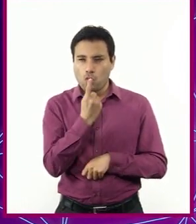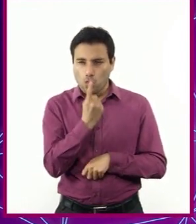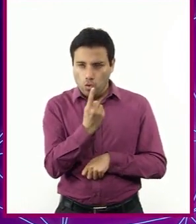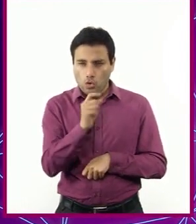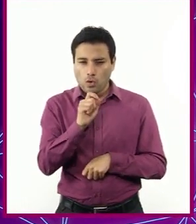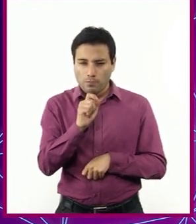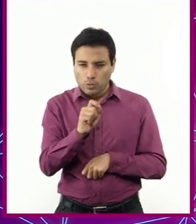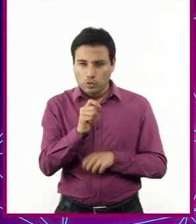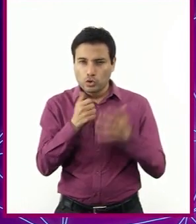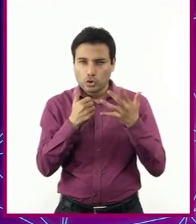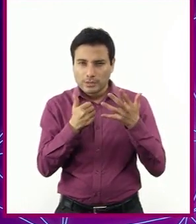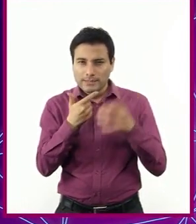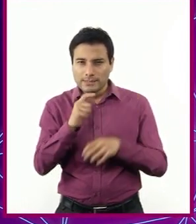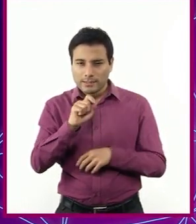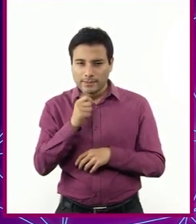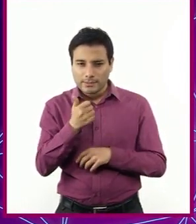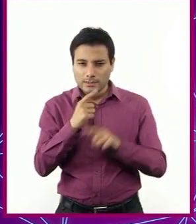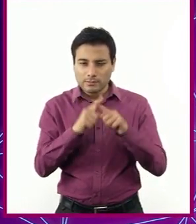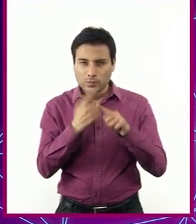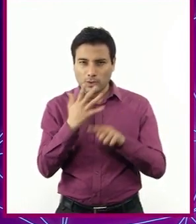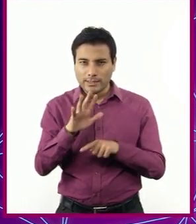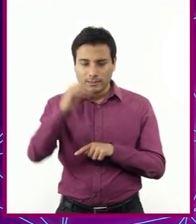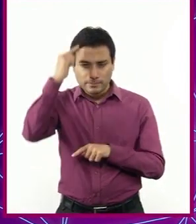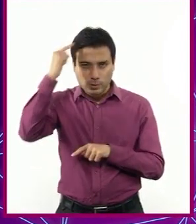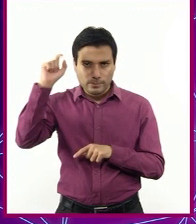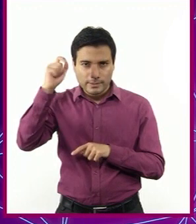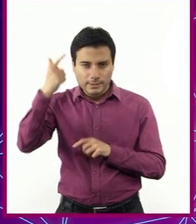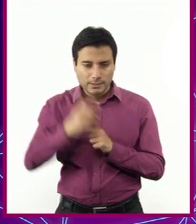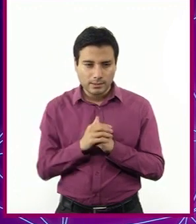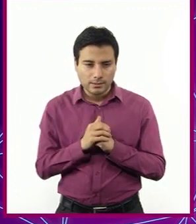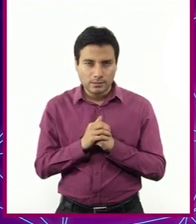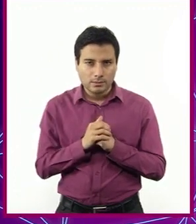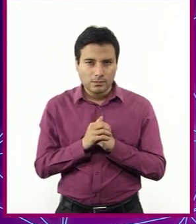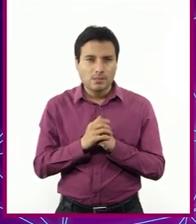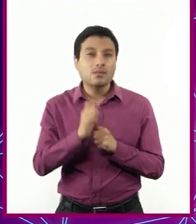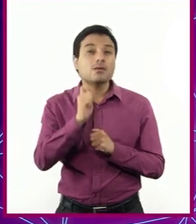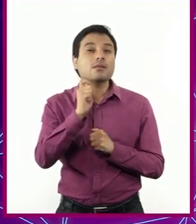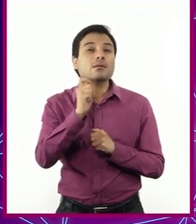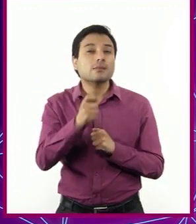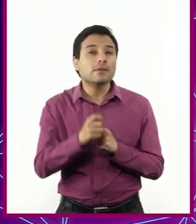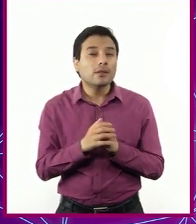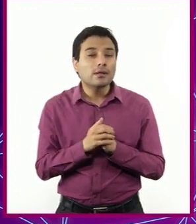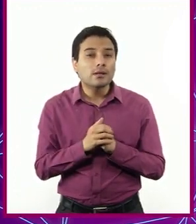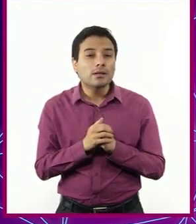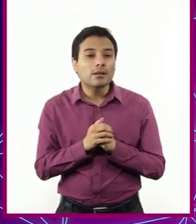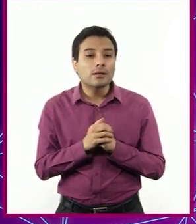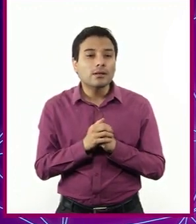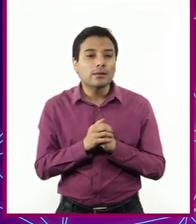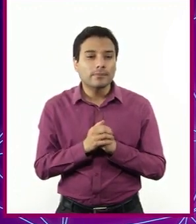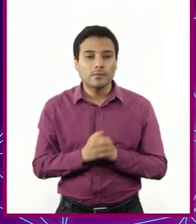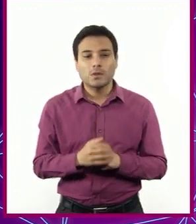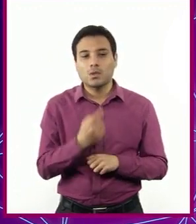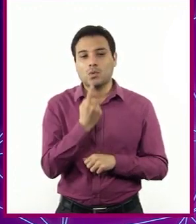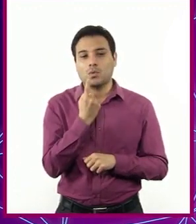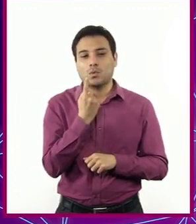1.6726 por 10 a la menos 27 kilogramos. Significa que multiplicaremos